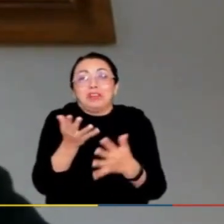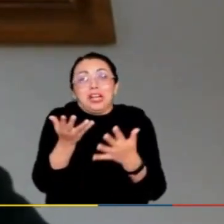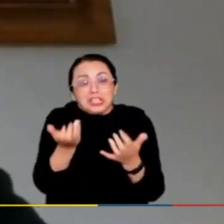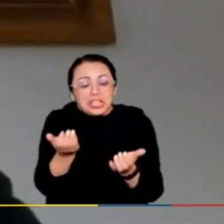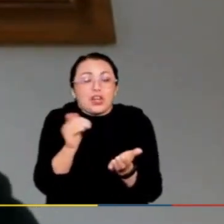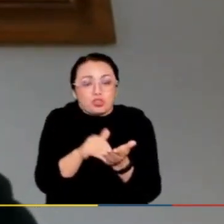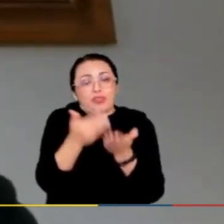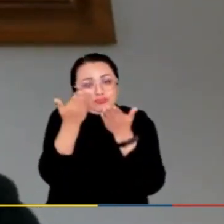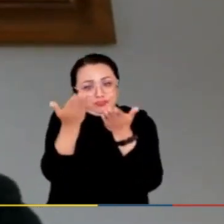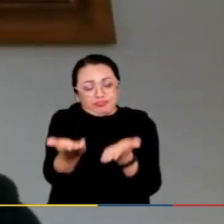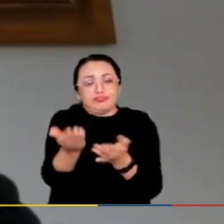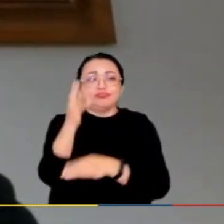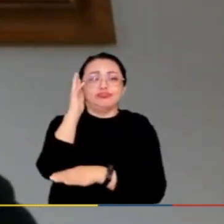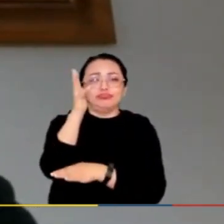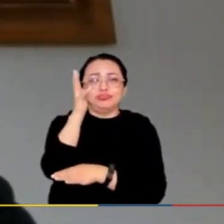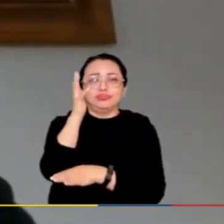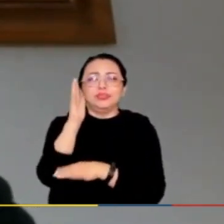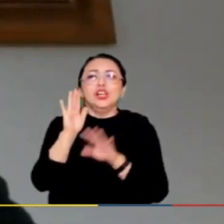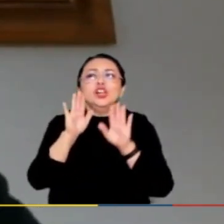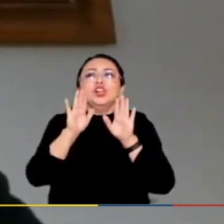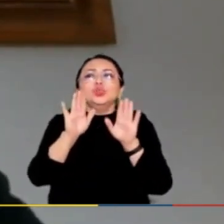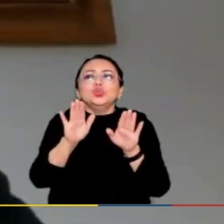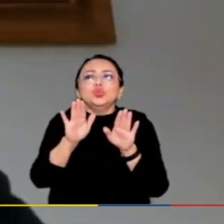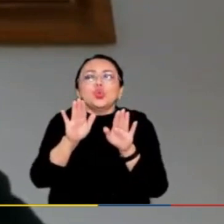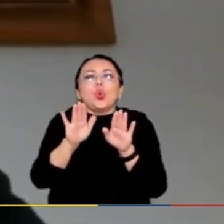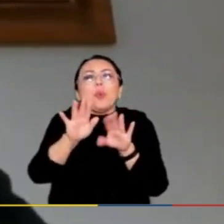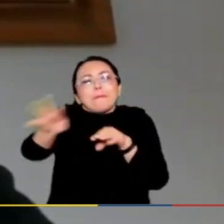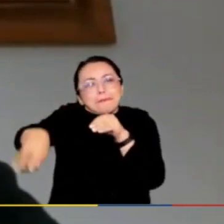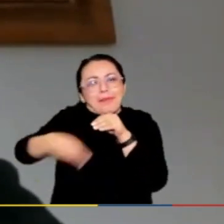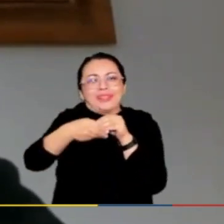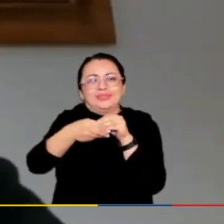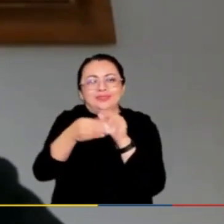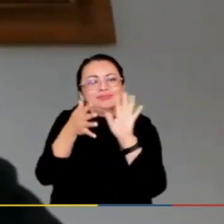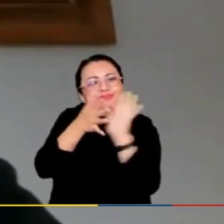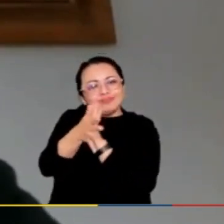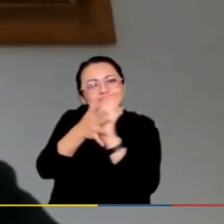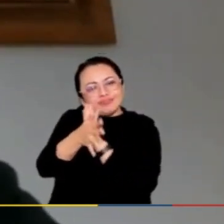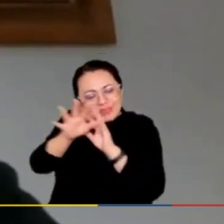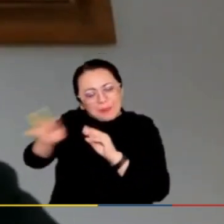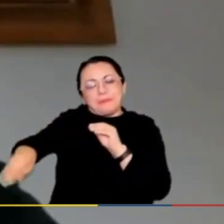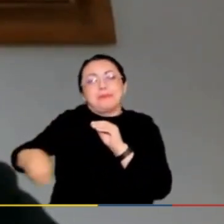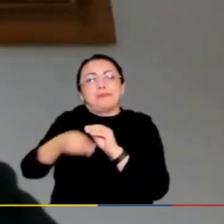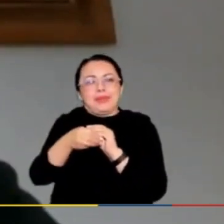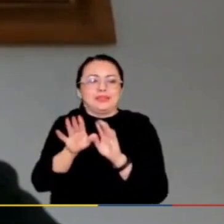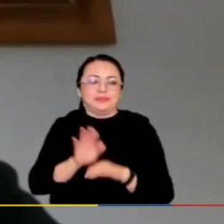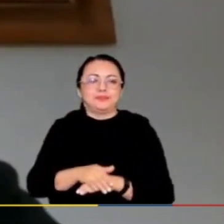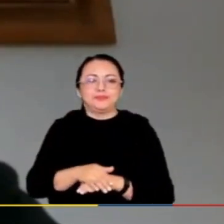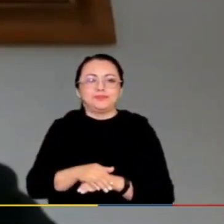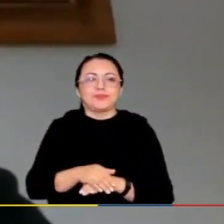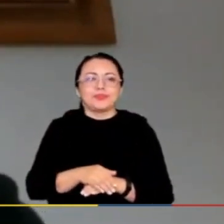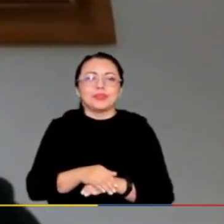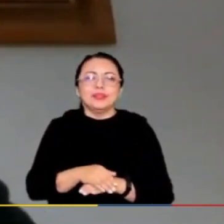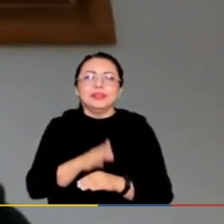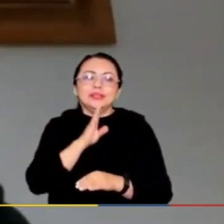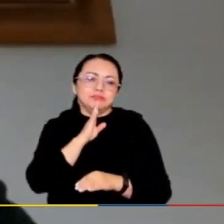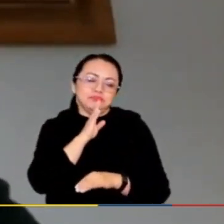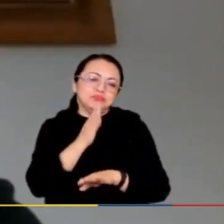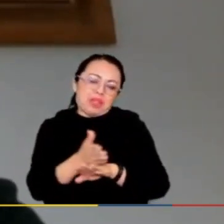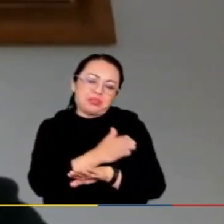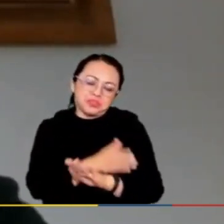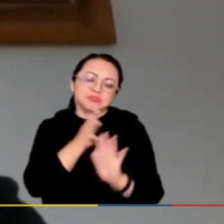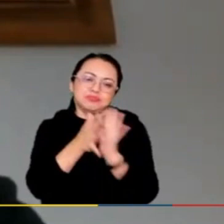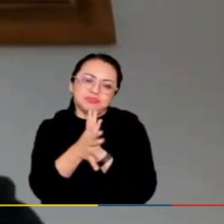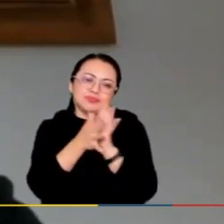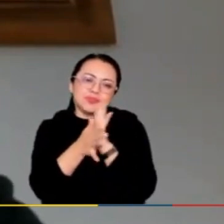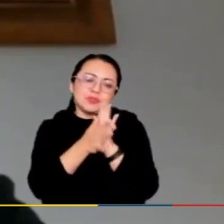uso de la palabra para efectos de hacer la complementación de la información que nos iba a traer a colación